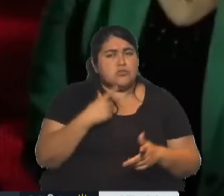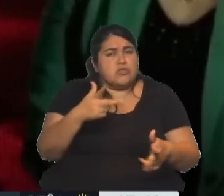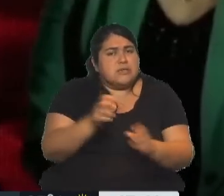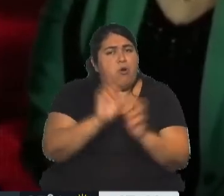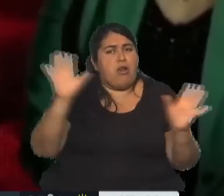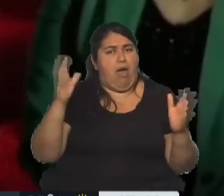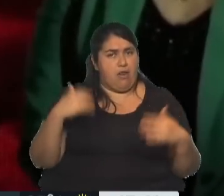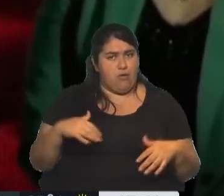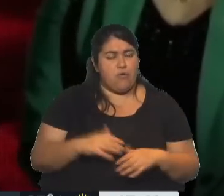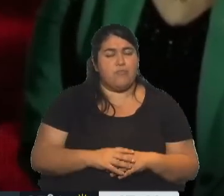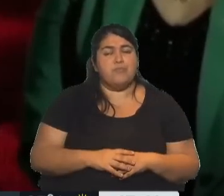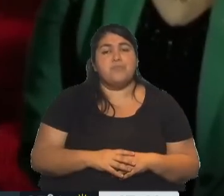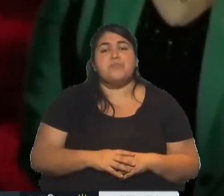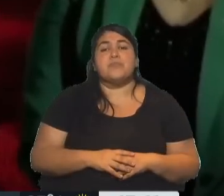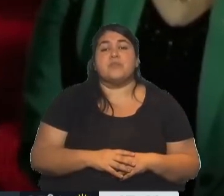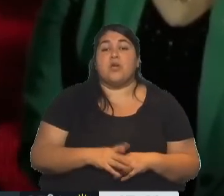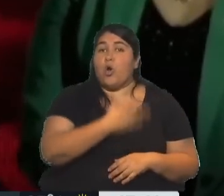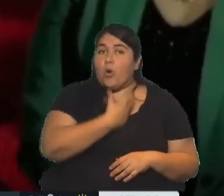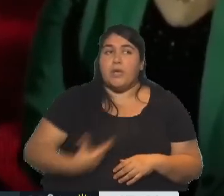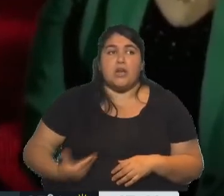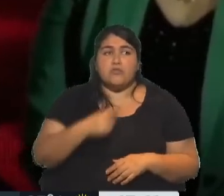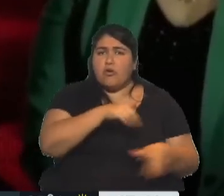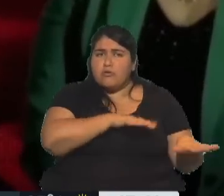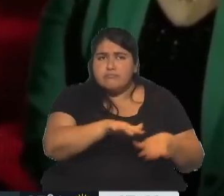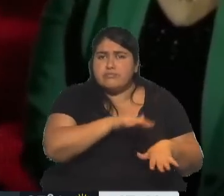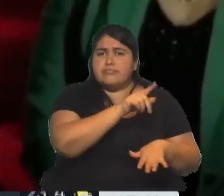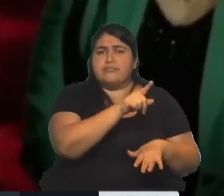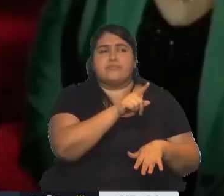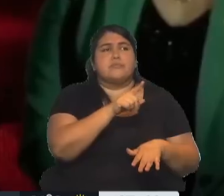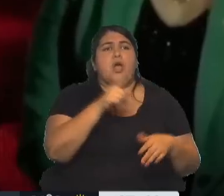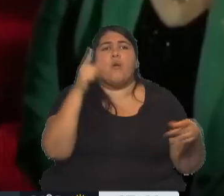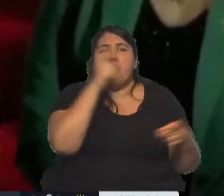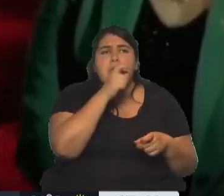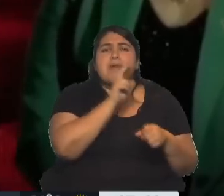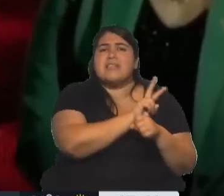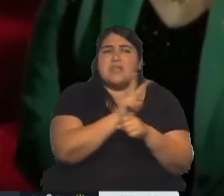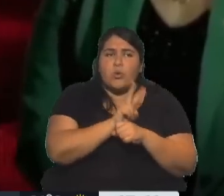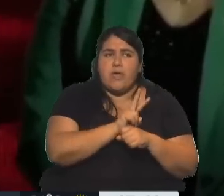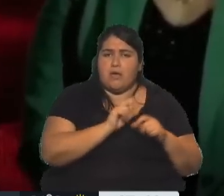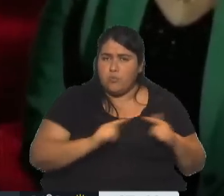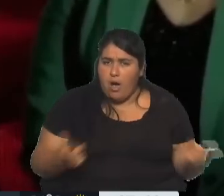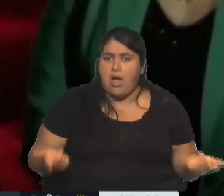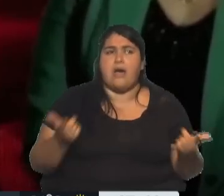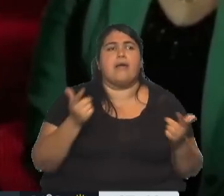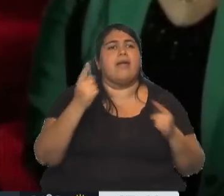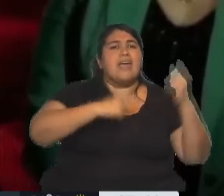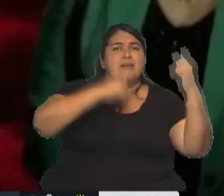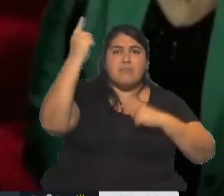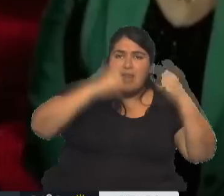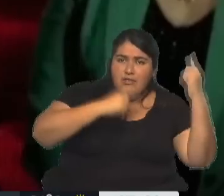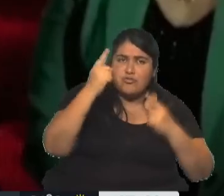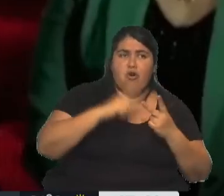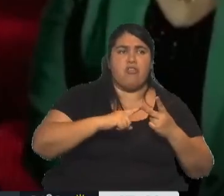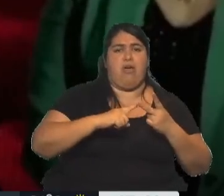Un gobierno que ha sido incapaz de enfrentar la crisis de la inseguridad, la crisis migratoria, la